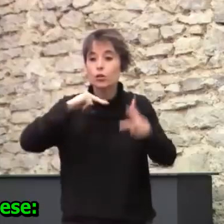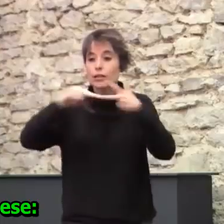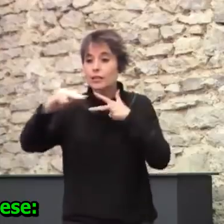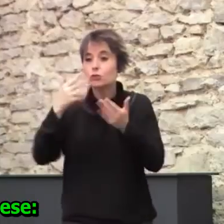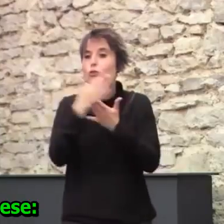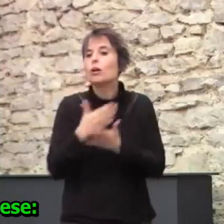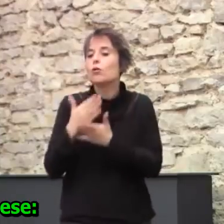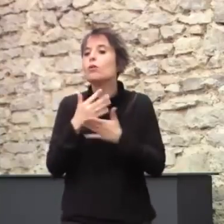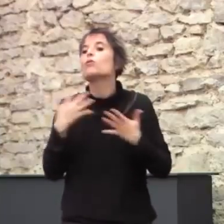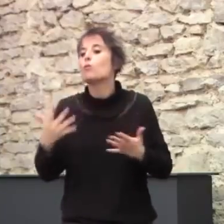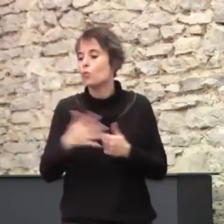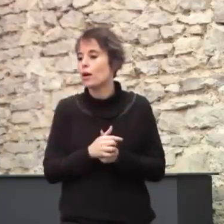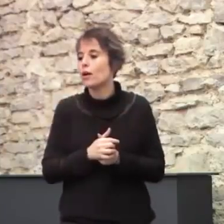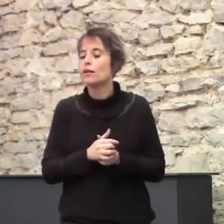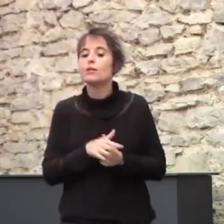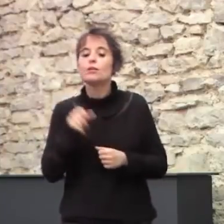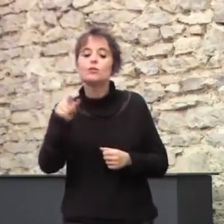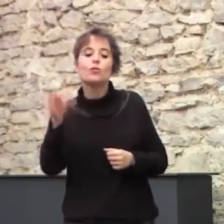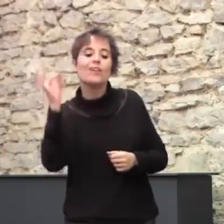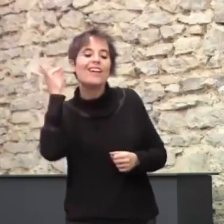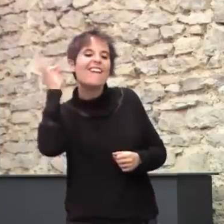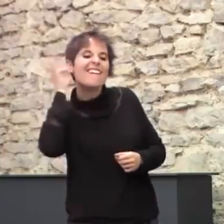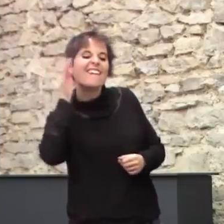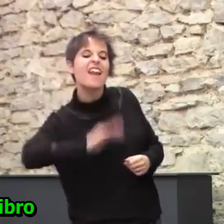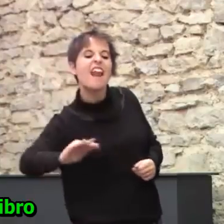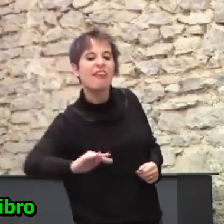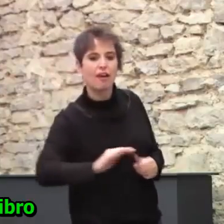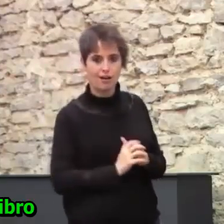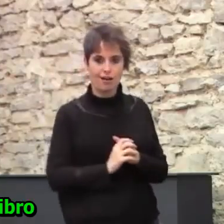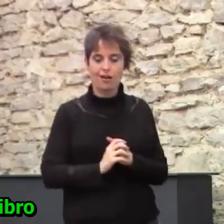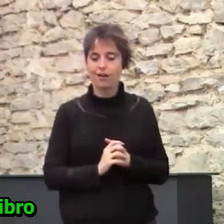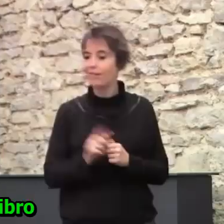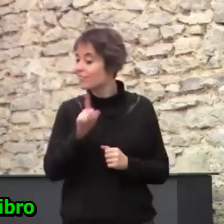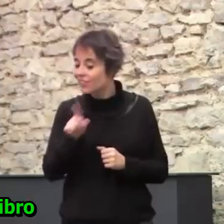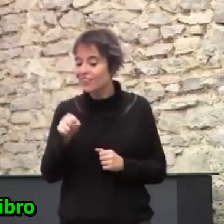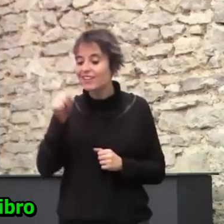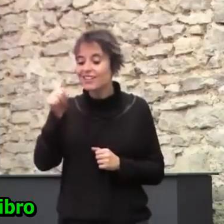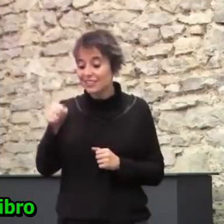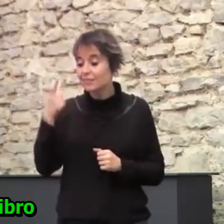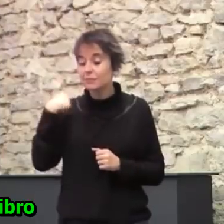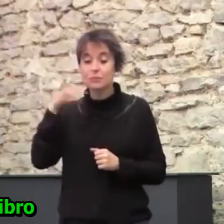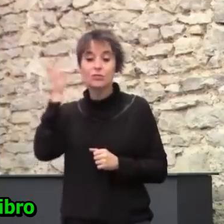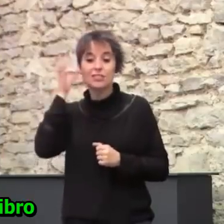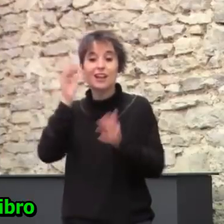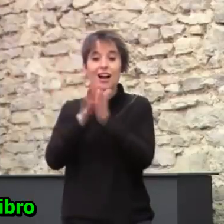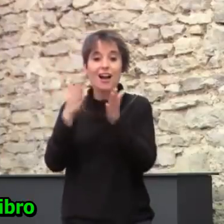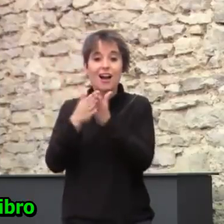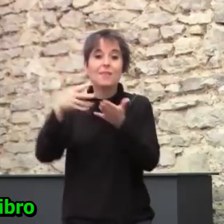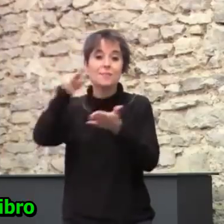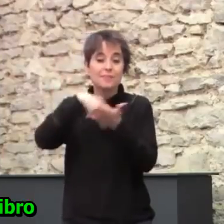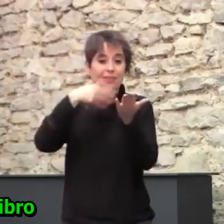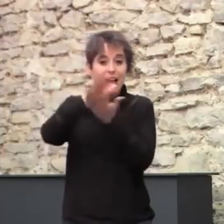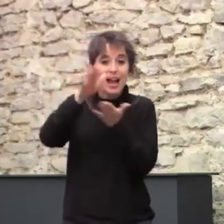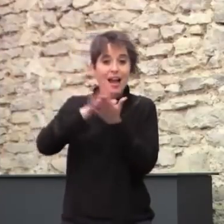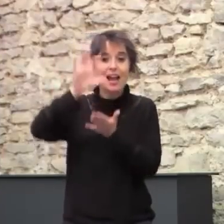ecastola, en el colegio, es ese, es de niña, de naza, ¿vale? Y Elizabeth Batinter, que es una autora que